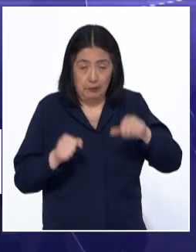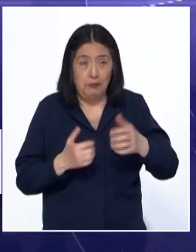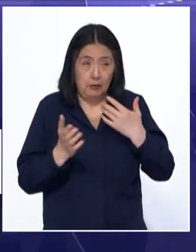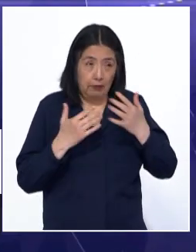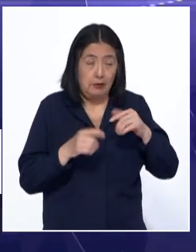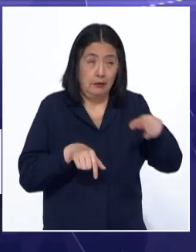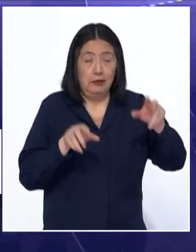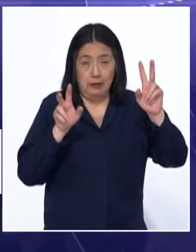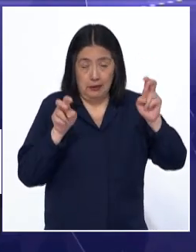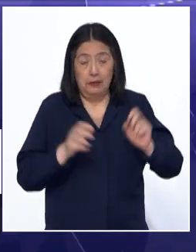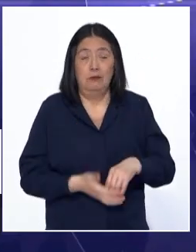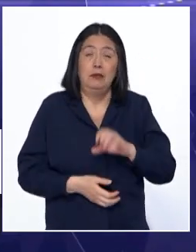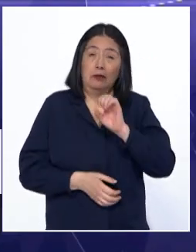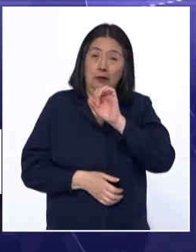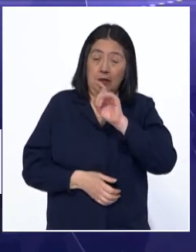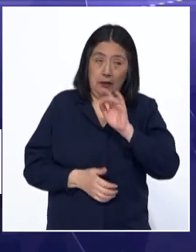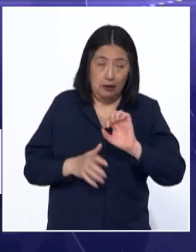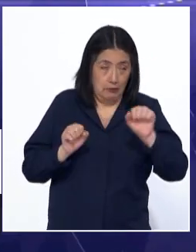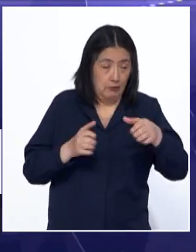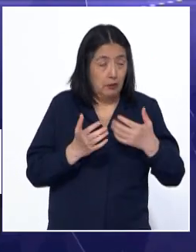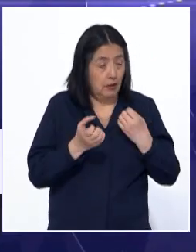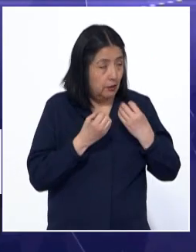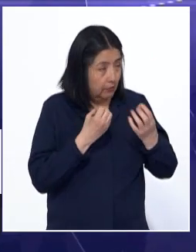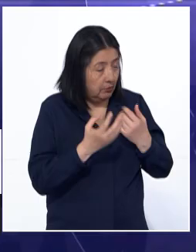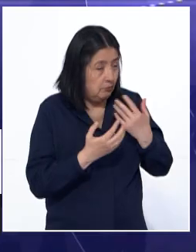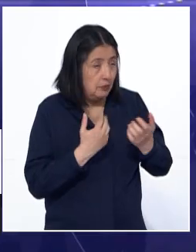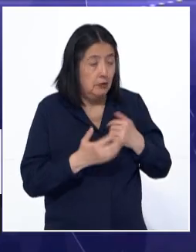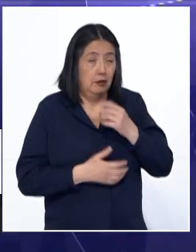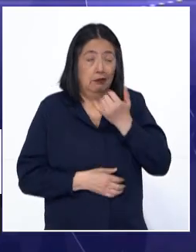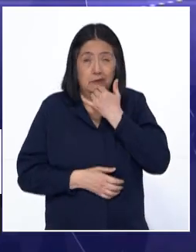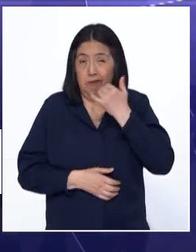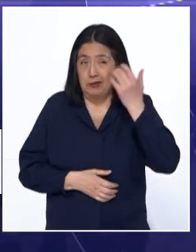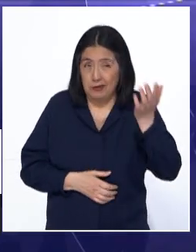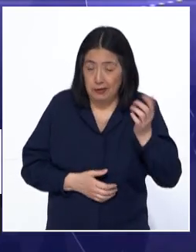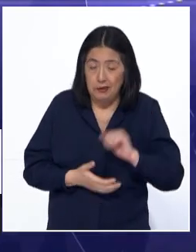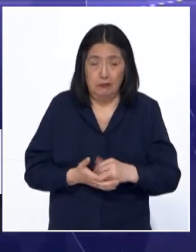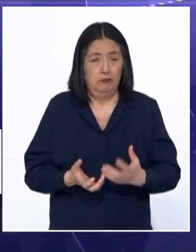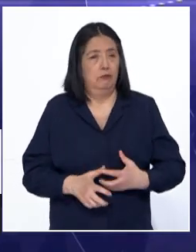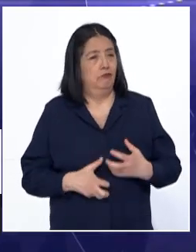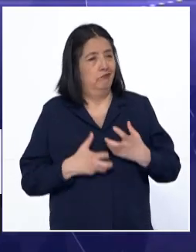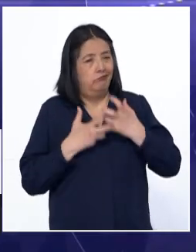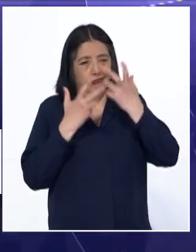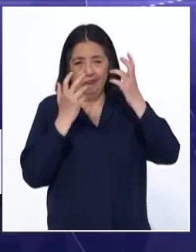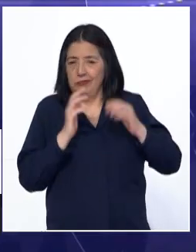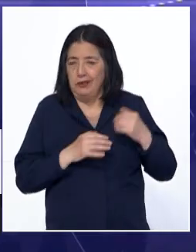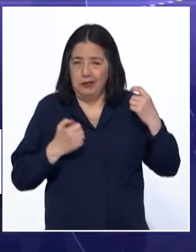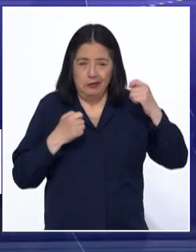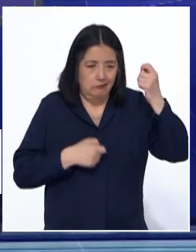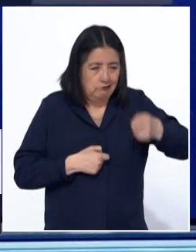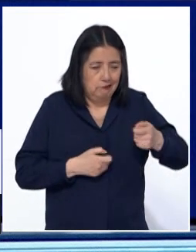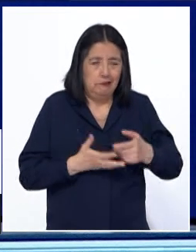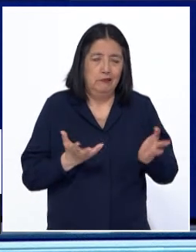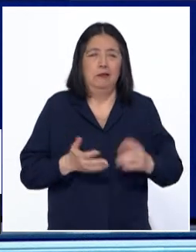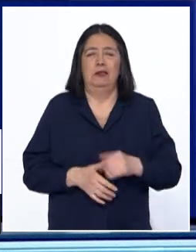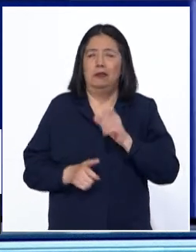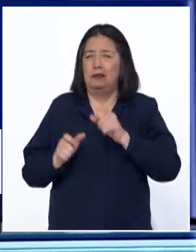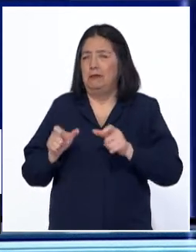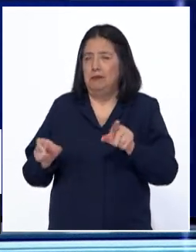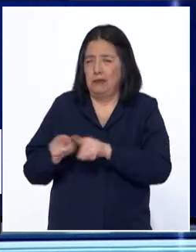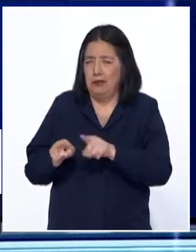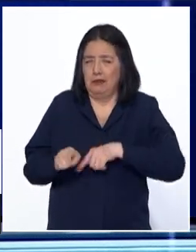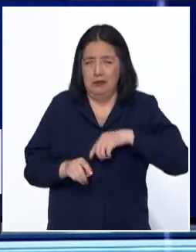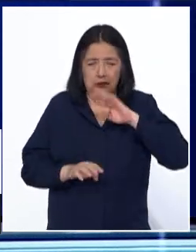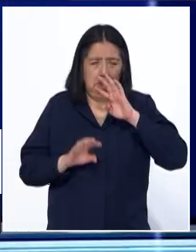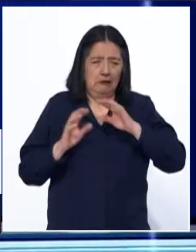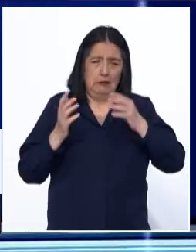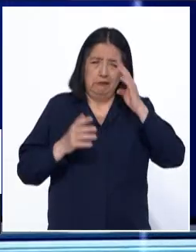este tema con Santiago, vamos a seguir comentando lo que ha sucedido con este fallo judicial que genera indignación a la ciudadanía y frustración también a la